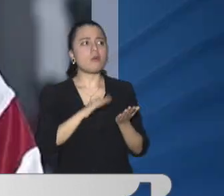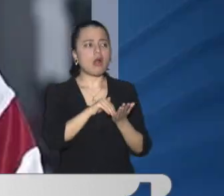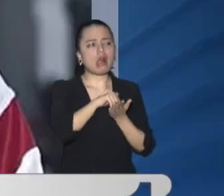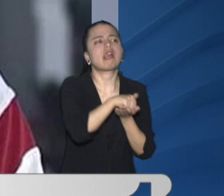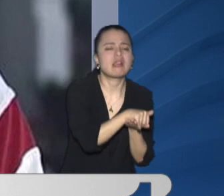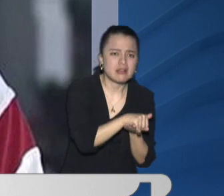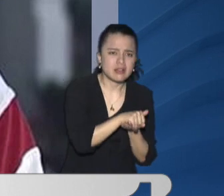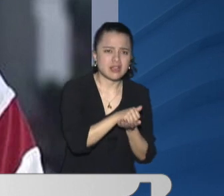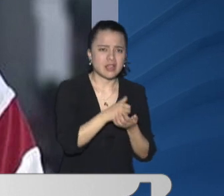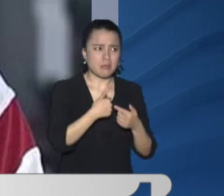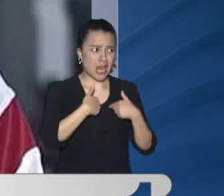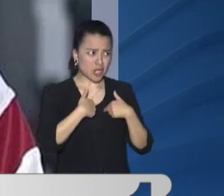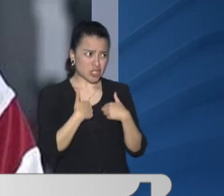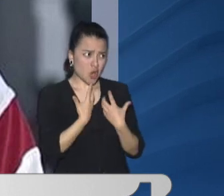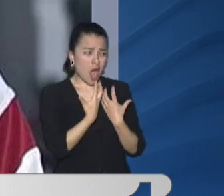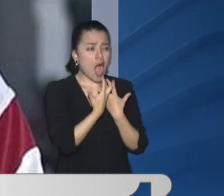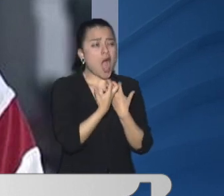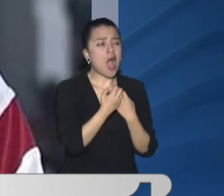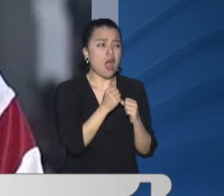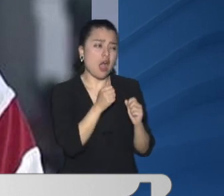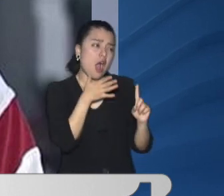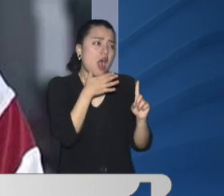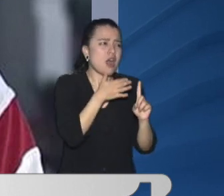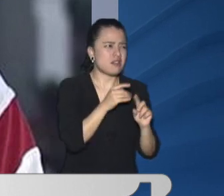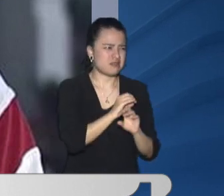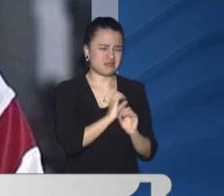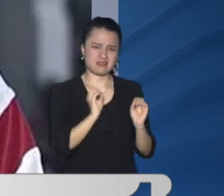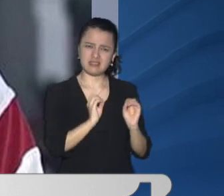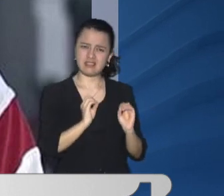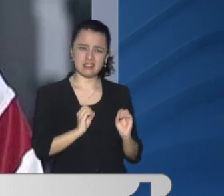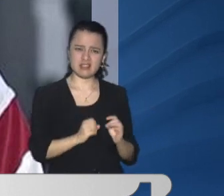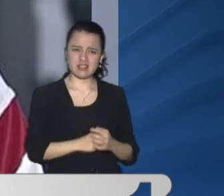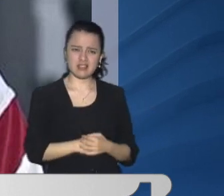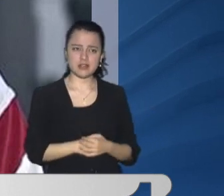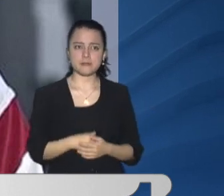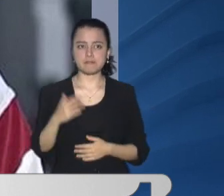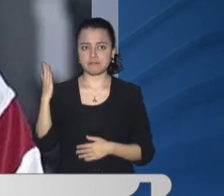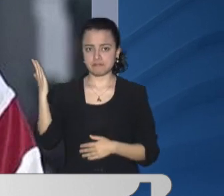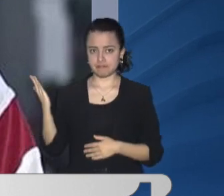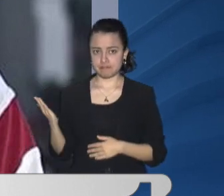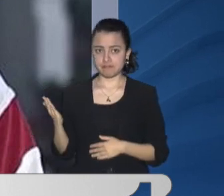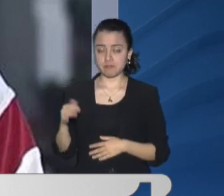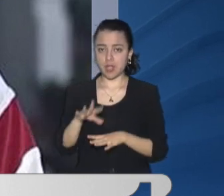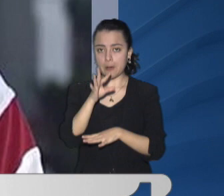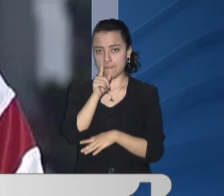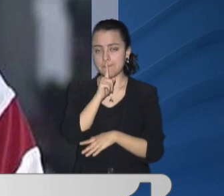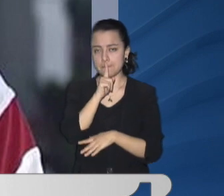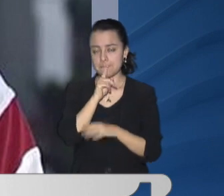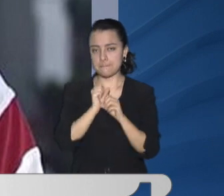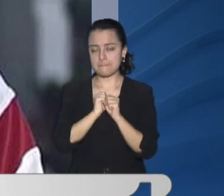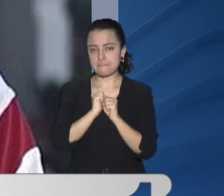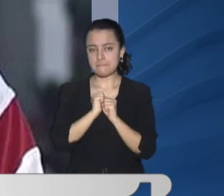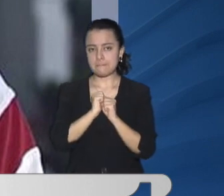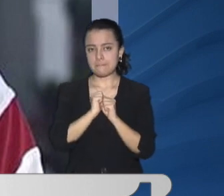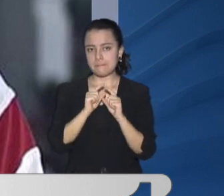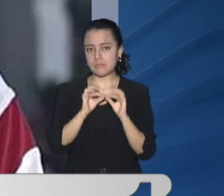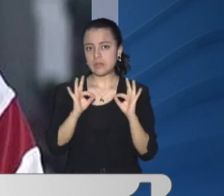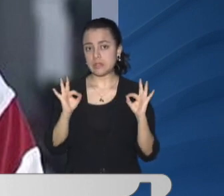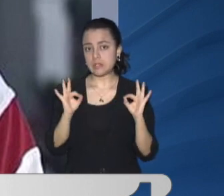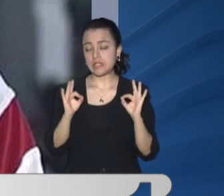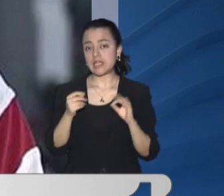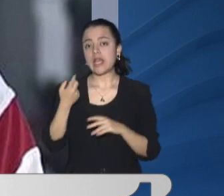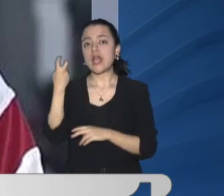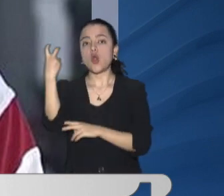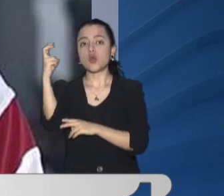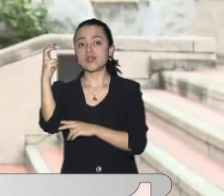placer. Noticentro 1 CMI habló con el saliente presidente de la liga y aunque no quiso hablar en cámara, aseguró que confía en una pronta decisión